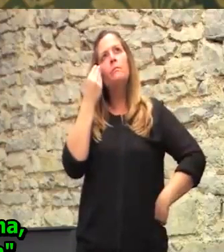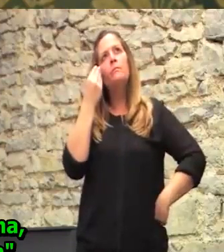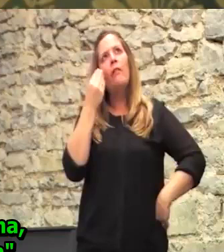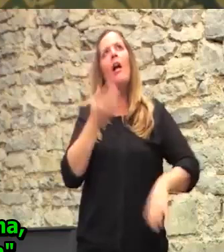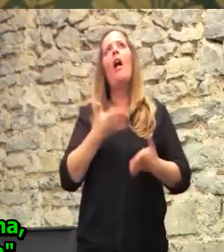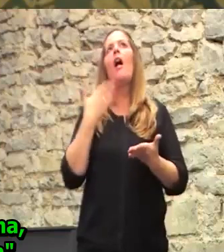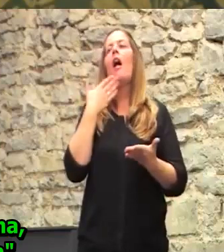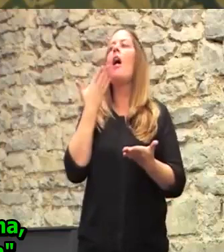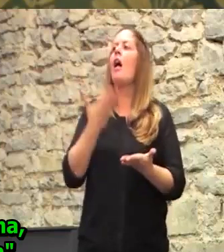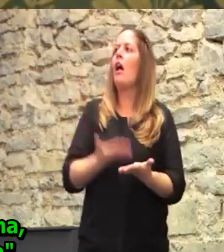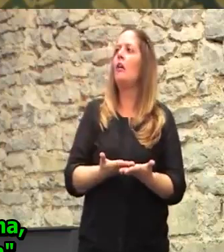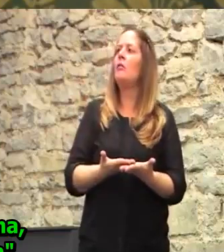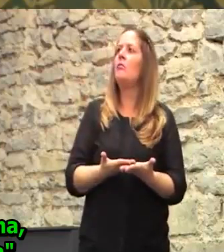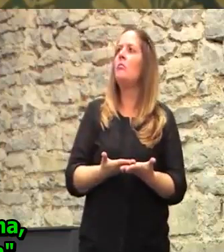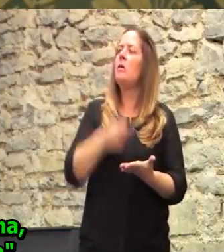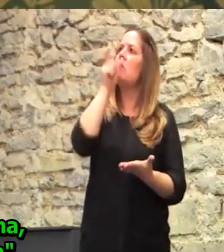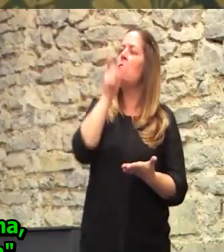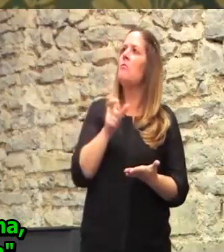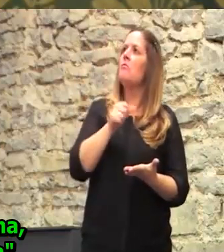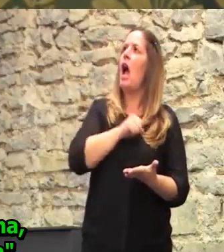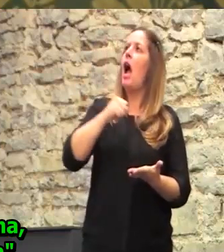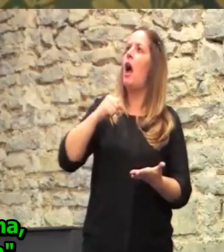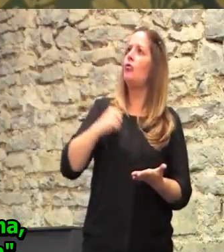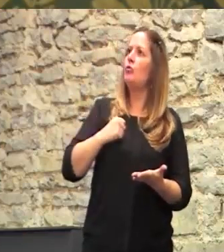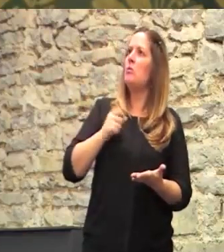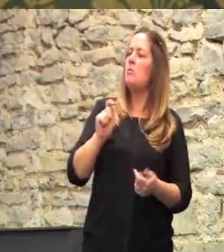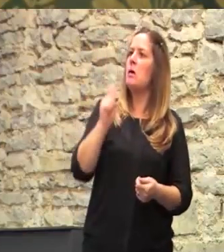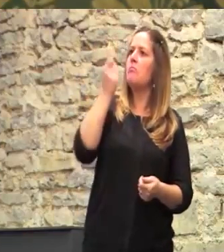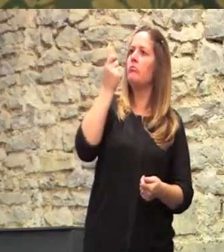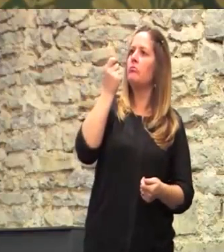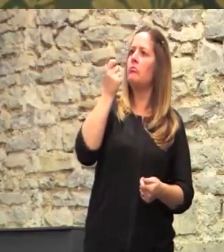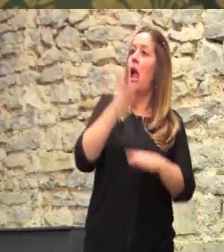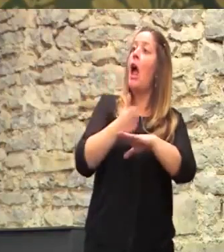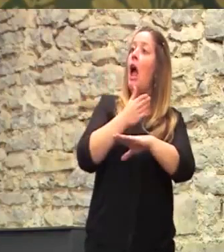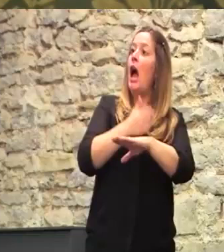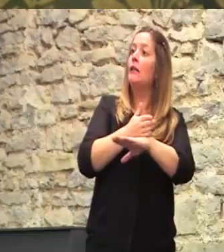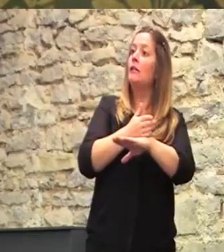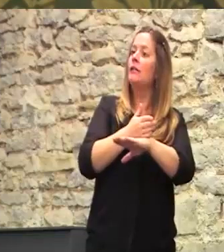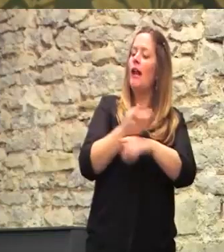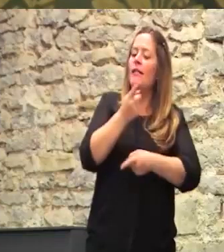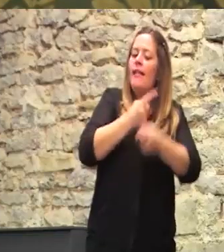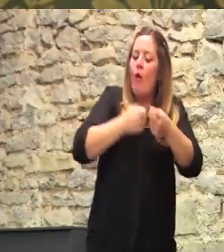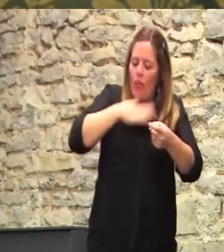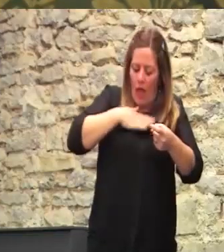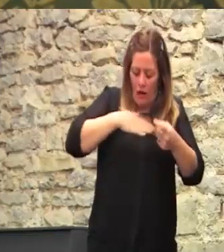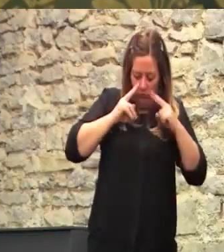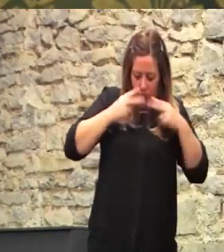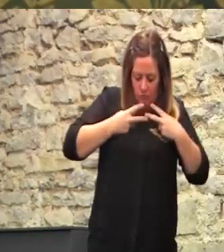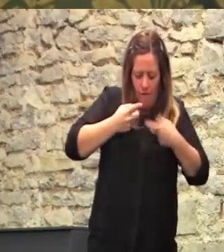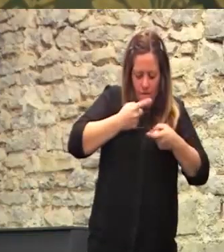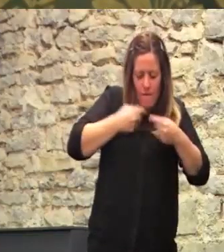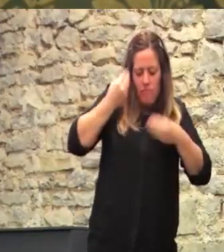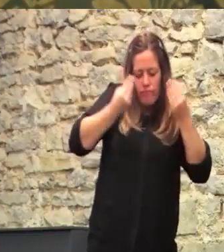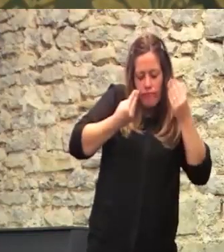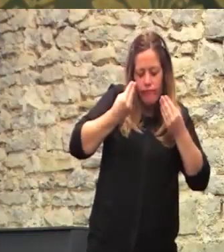autónoma primero hay que negociar con una misma porque acá hay un punto clave que a veces